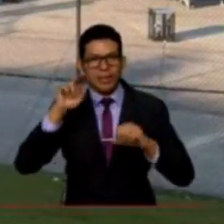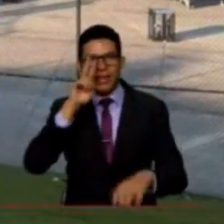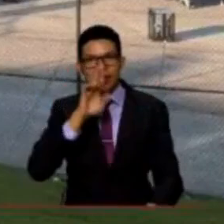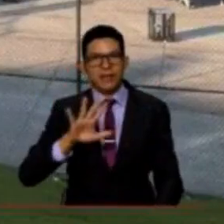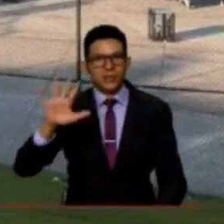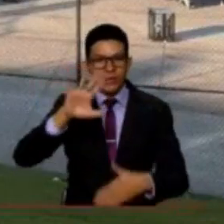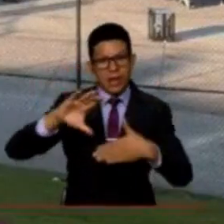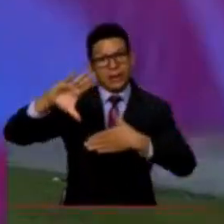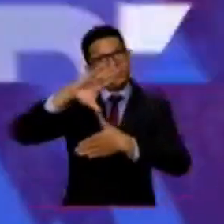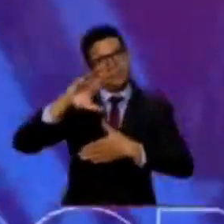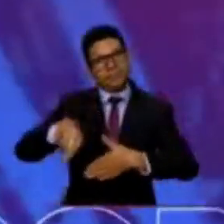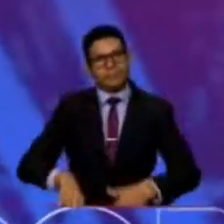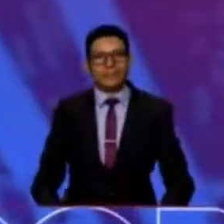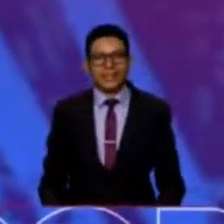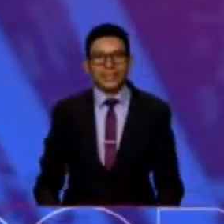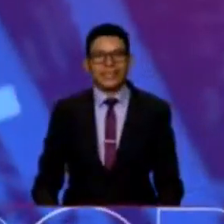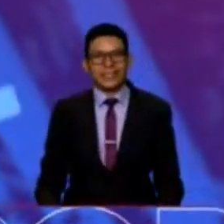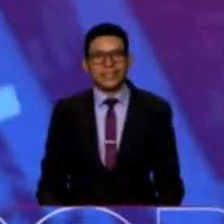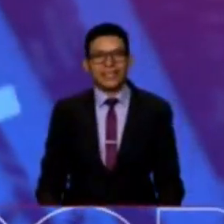nivel continental.